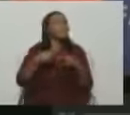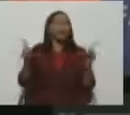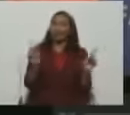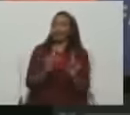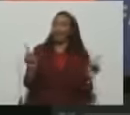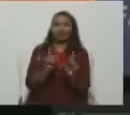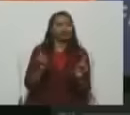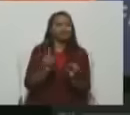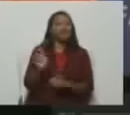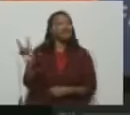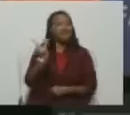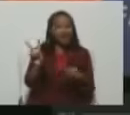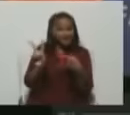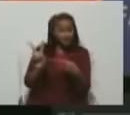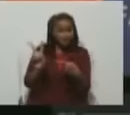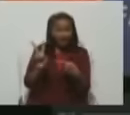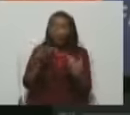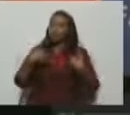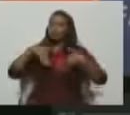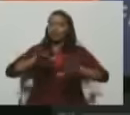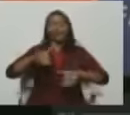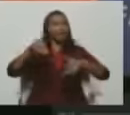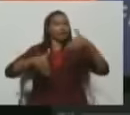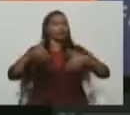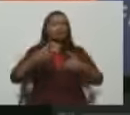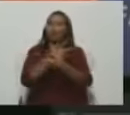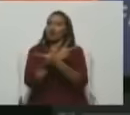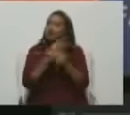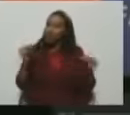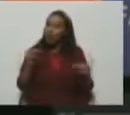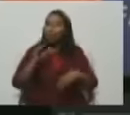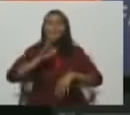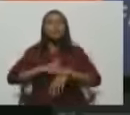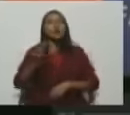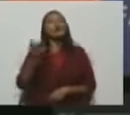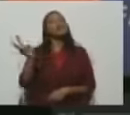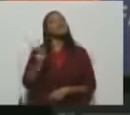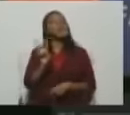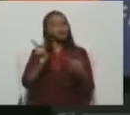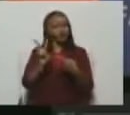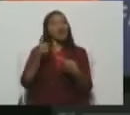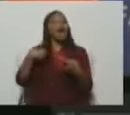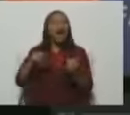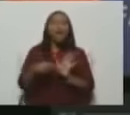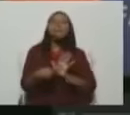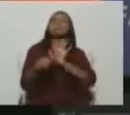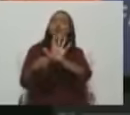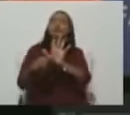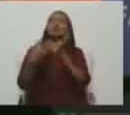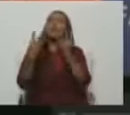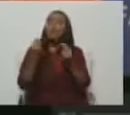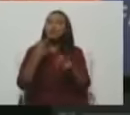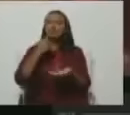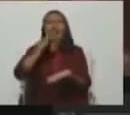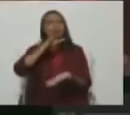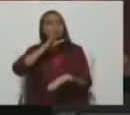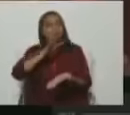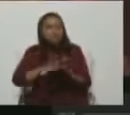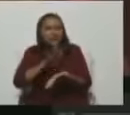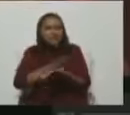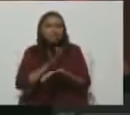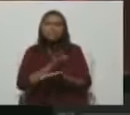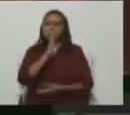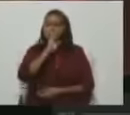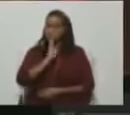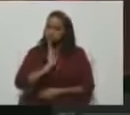caso de Venezuela es otro, porque hay una verdadera vocación pacifista y democrática en cada hombre, en cada mujer, en